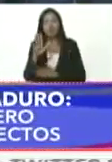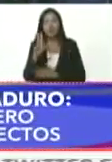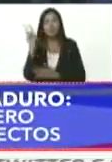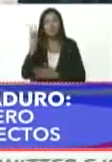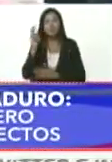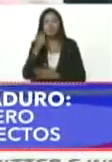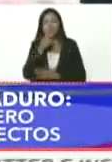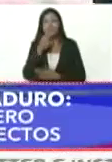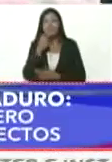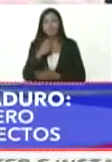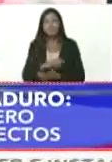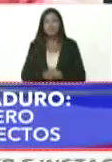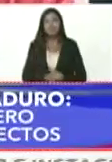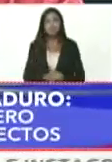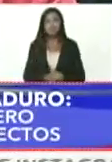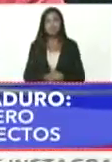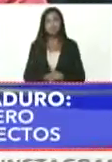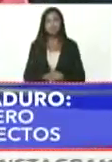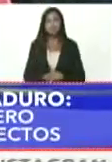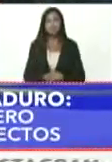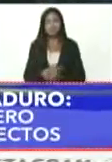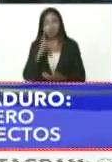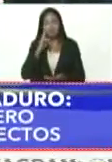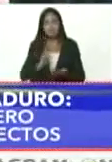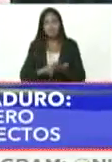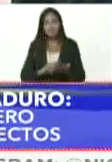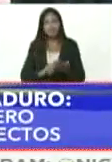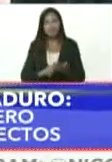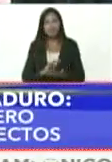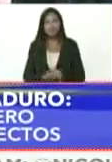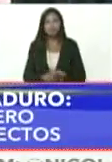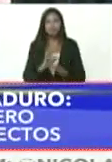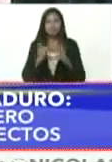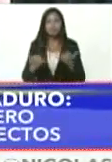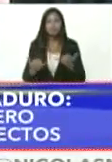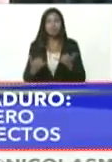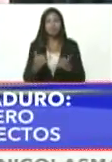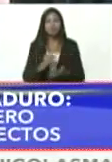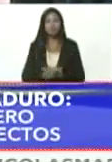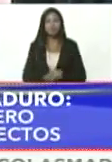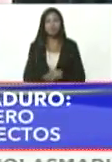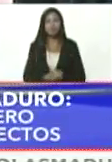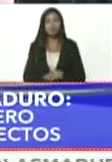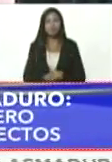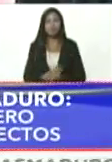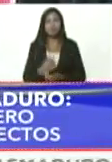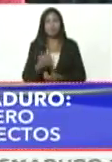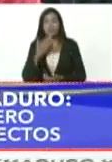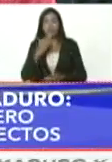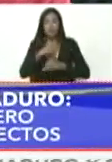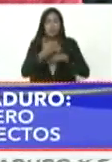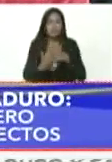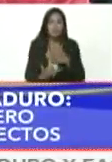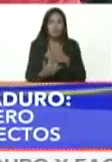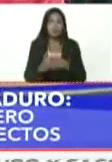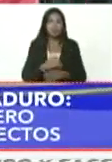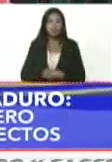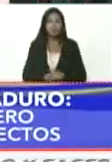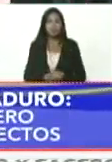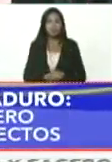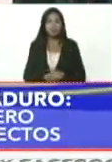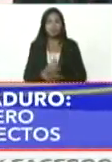Bella, Jacqueline Faría. ¿Verdad? Ahora, he pedido un plan a